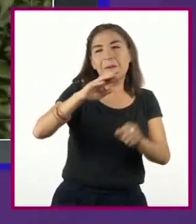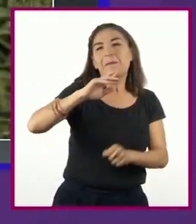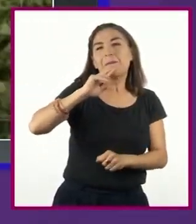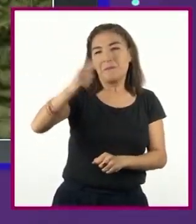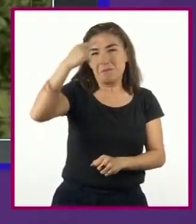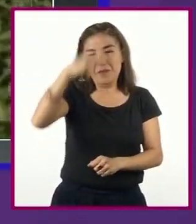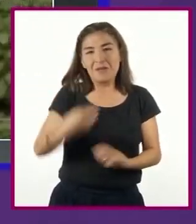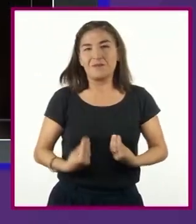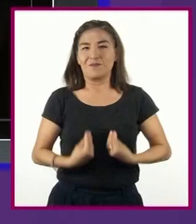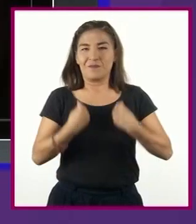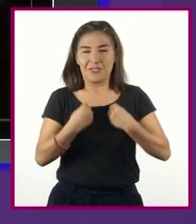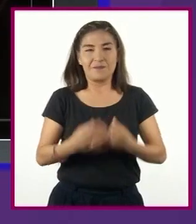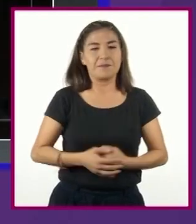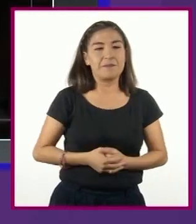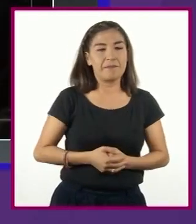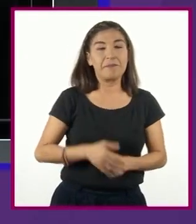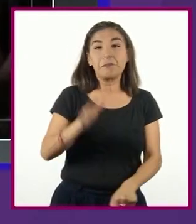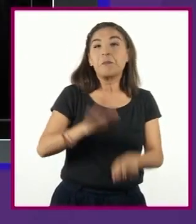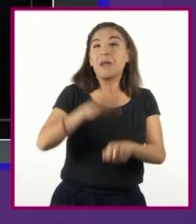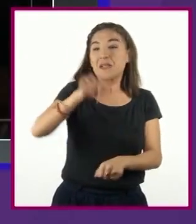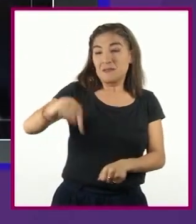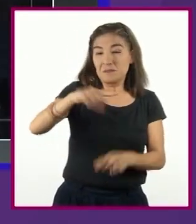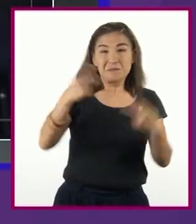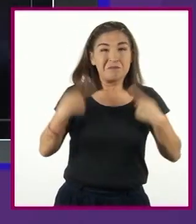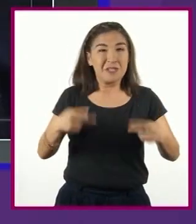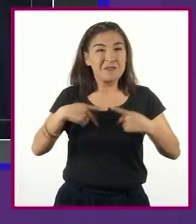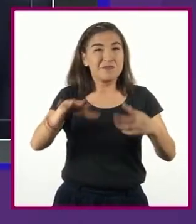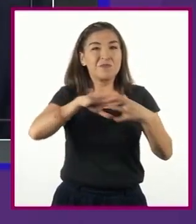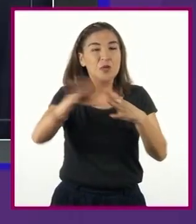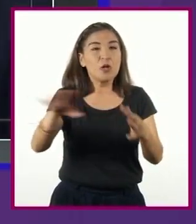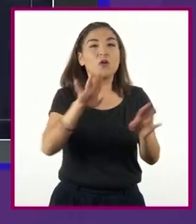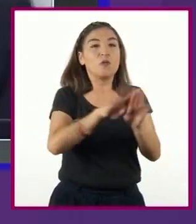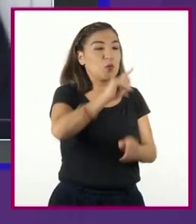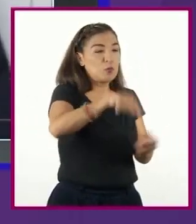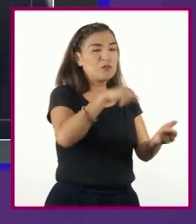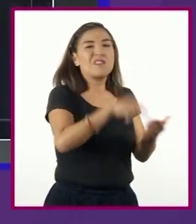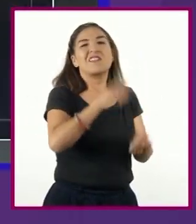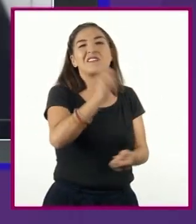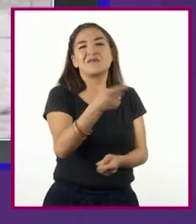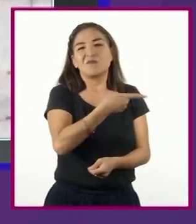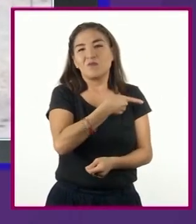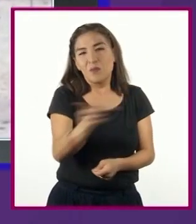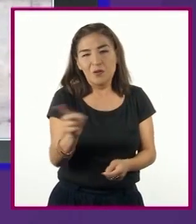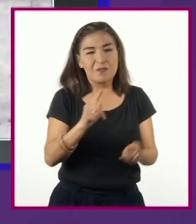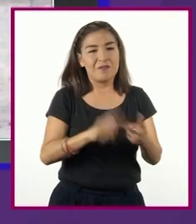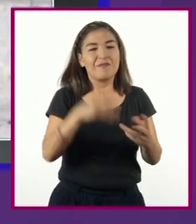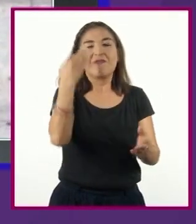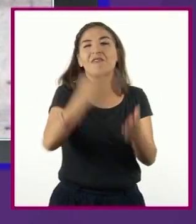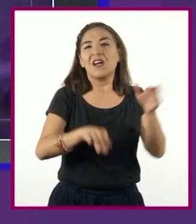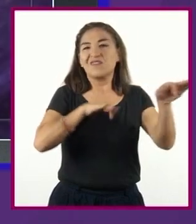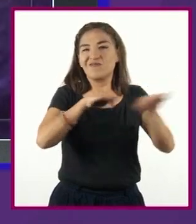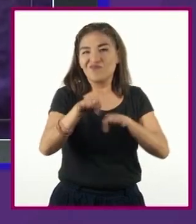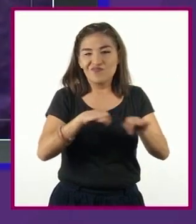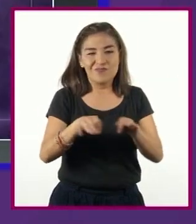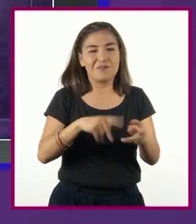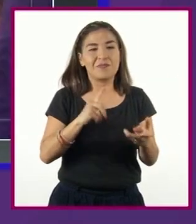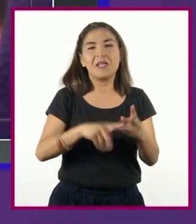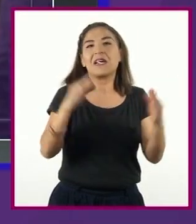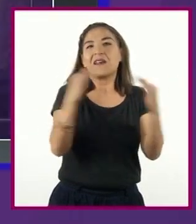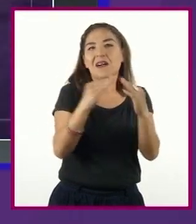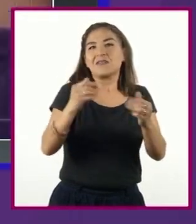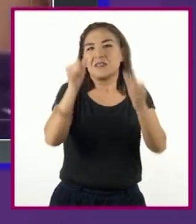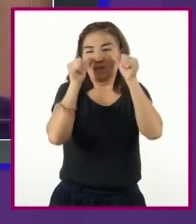calidad de vida. La mayoría de los migrantes salen de su lugar de origen debido a la pobreza, la falta de trabajo, de bienes